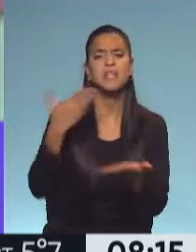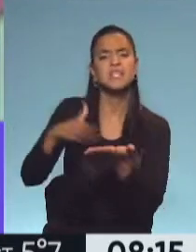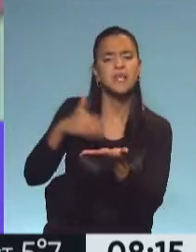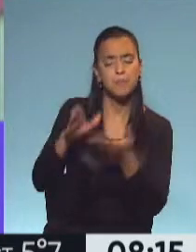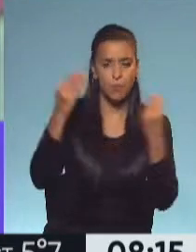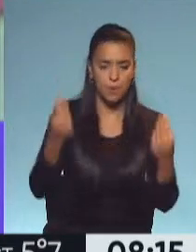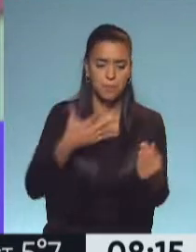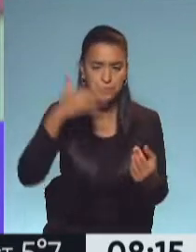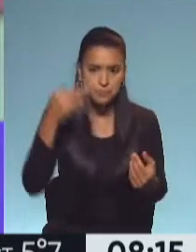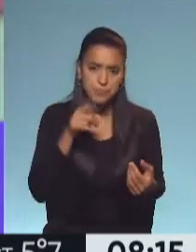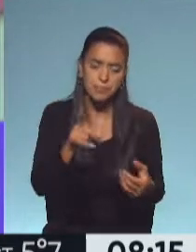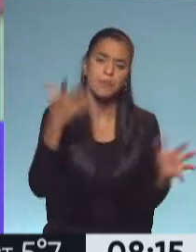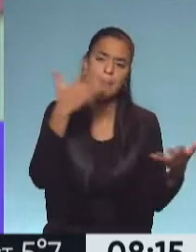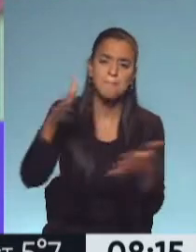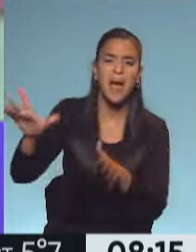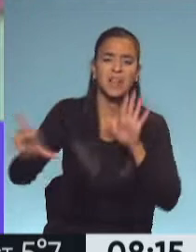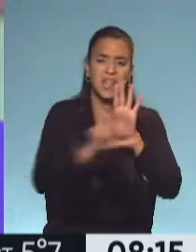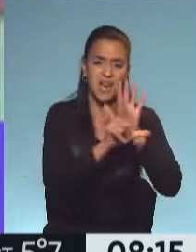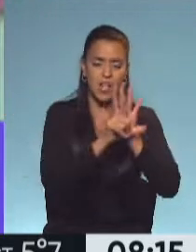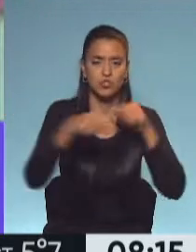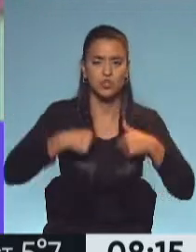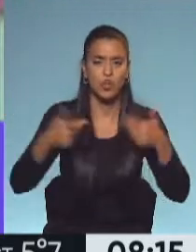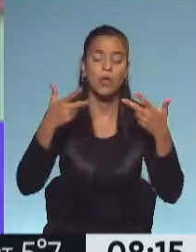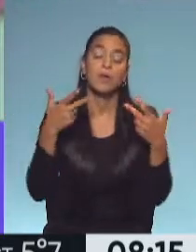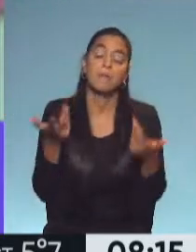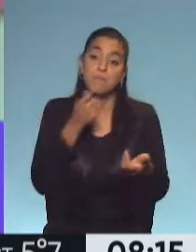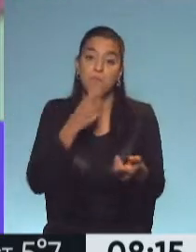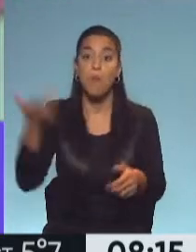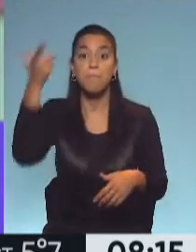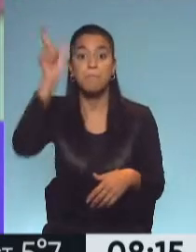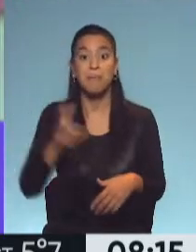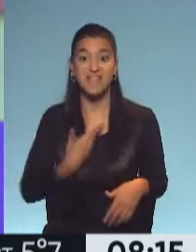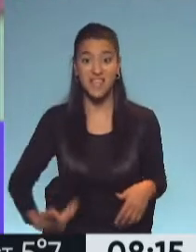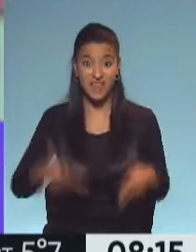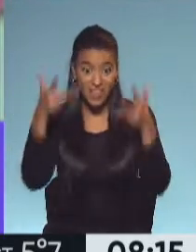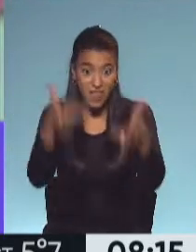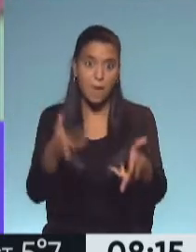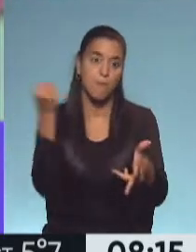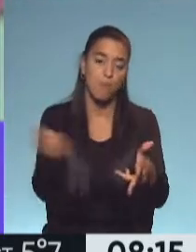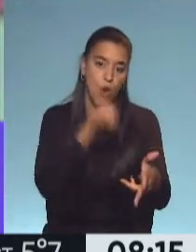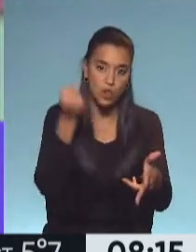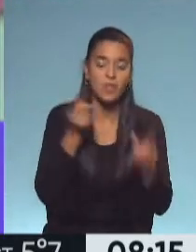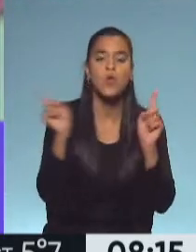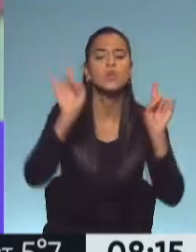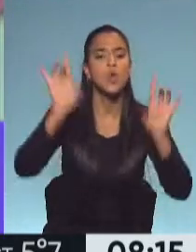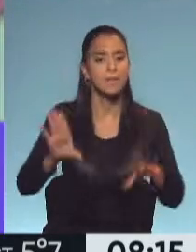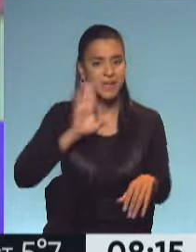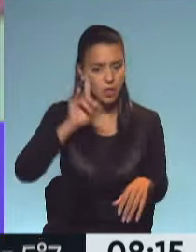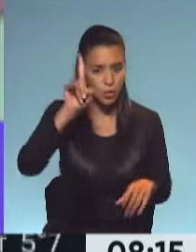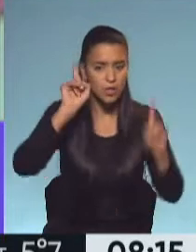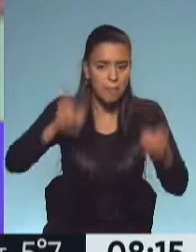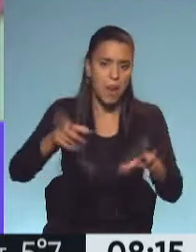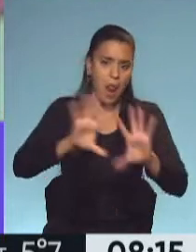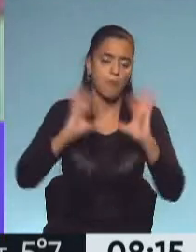Bueno, lo cierto es que esto va más allá de la ley, ¿no? Que lo diga un presidente es muy importante, pero lo que pasa en los hechos, y no pasa solamente en Estados Unidos, sino en